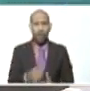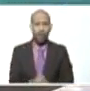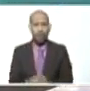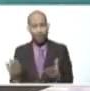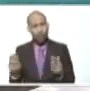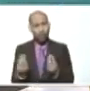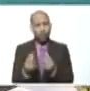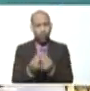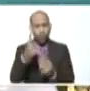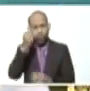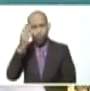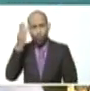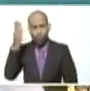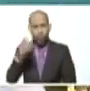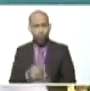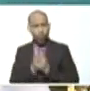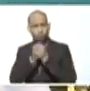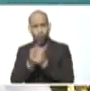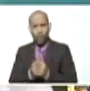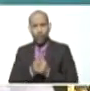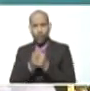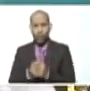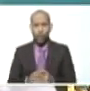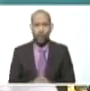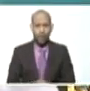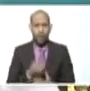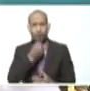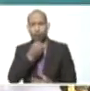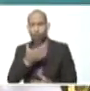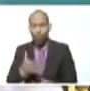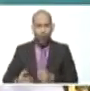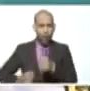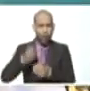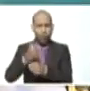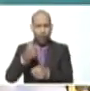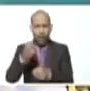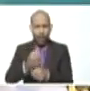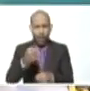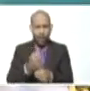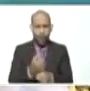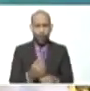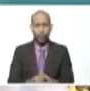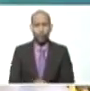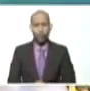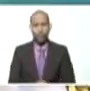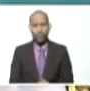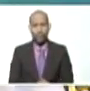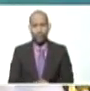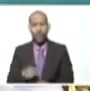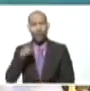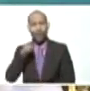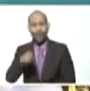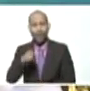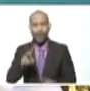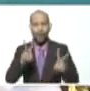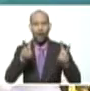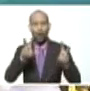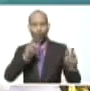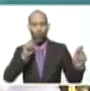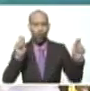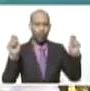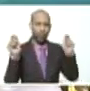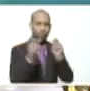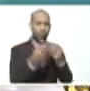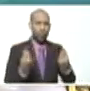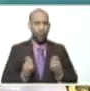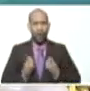de Dios las oraciones y las buenas obras de Tobit y Tobías. Esta es la nueva dimensión de la